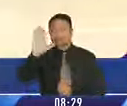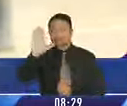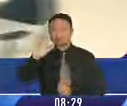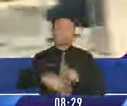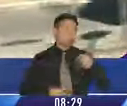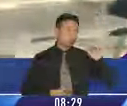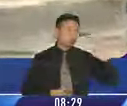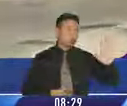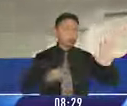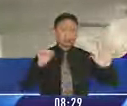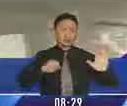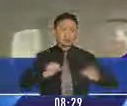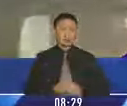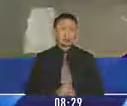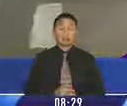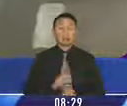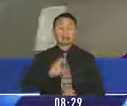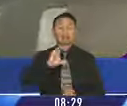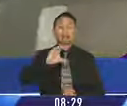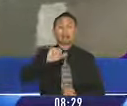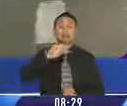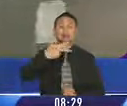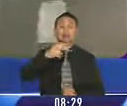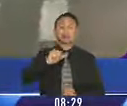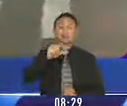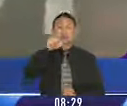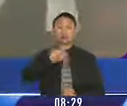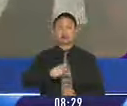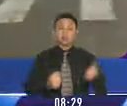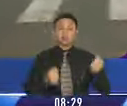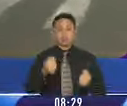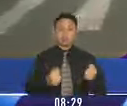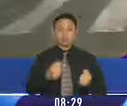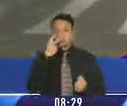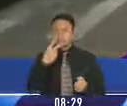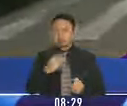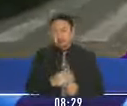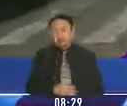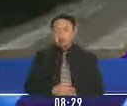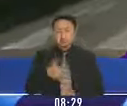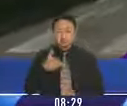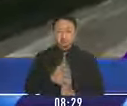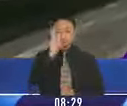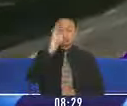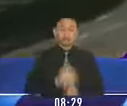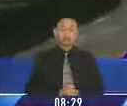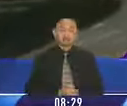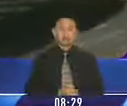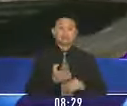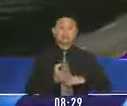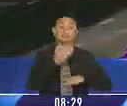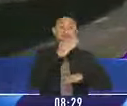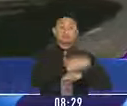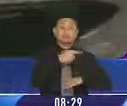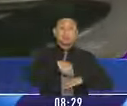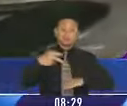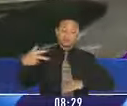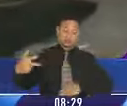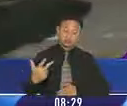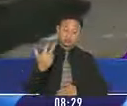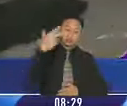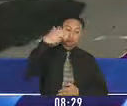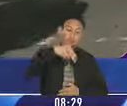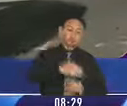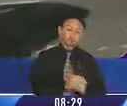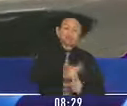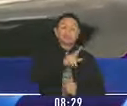costados de así esta calle que es la Cacha, pero los automóviles, los conductores no hacen caso. No, aquí teníamos un rompevelocidades que se hizo como hace